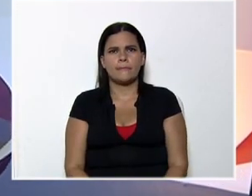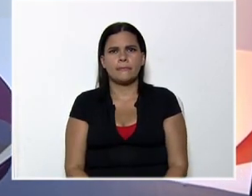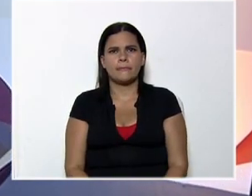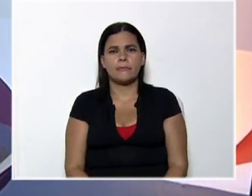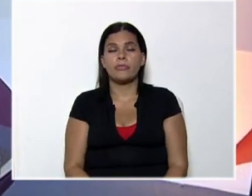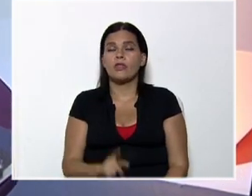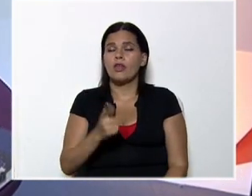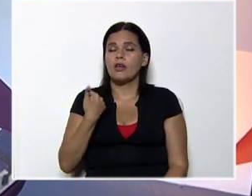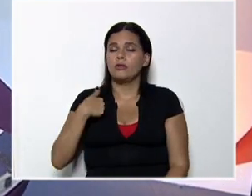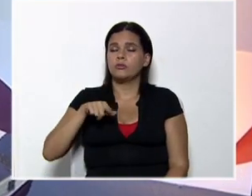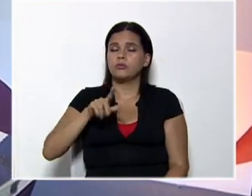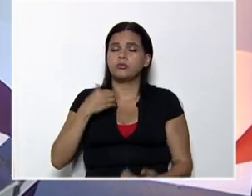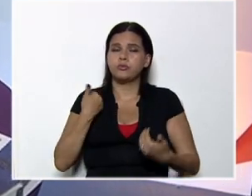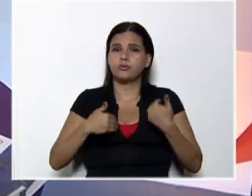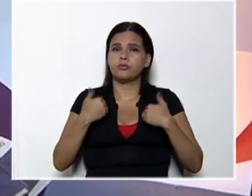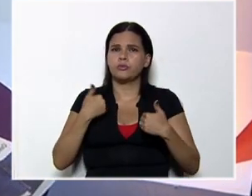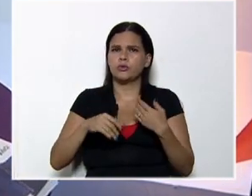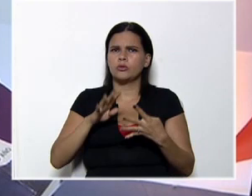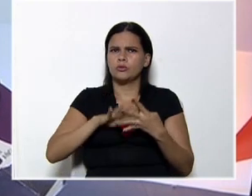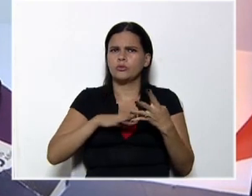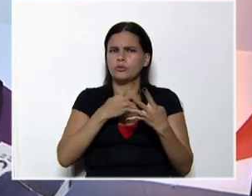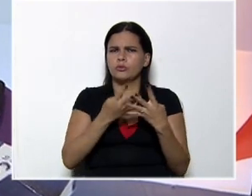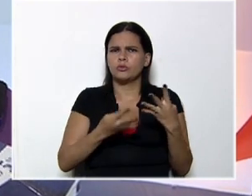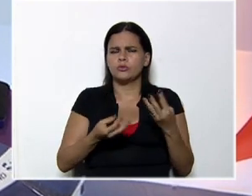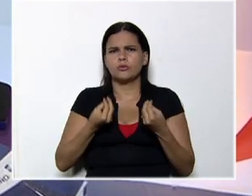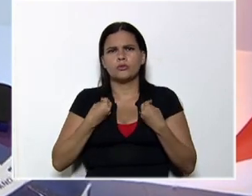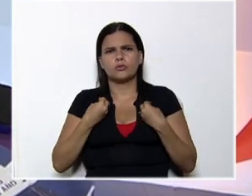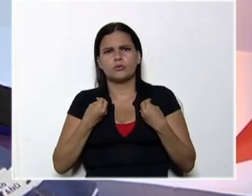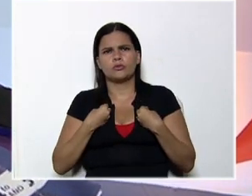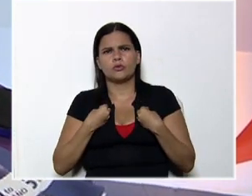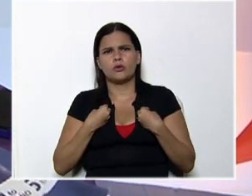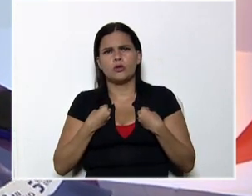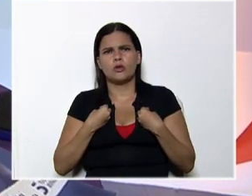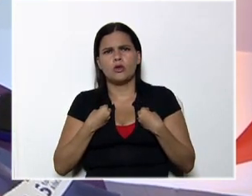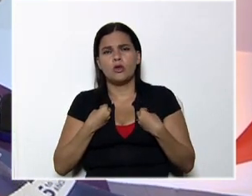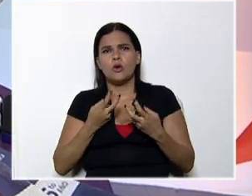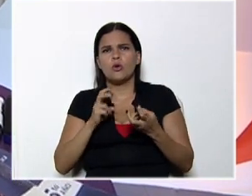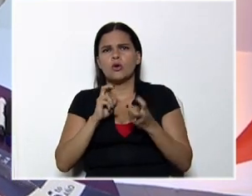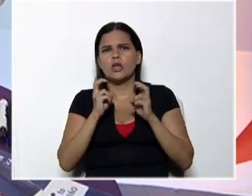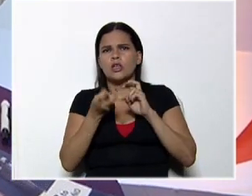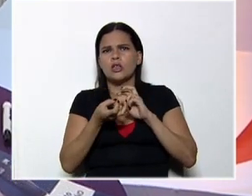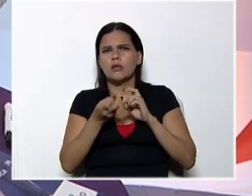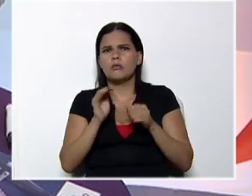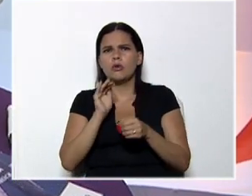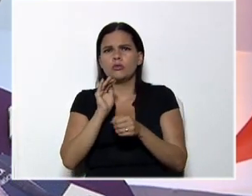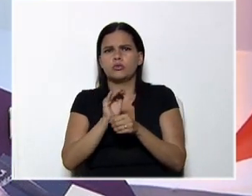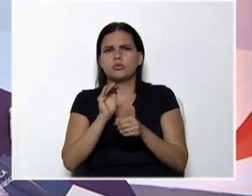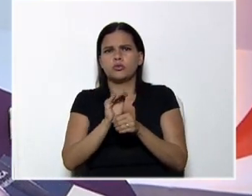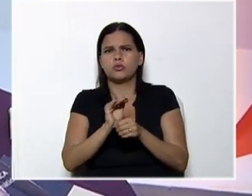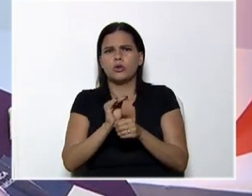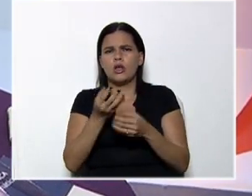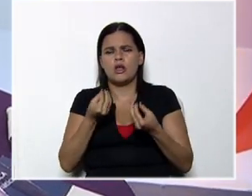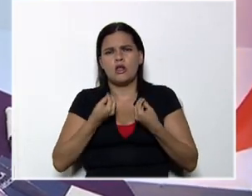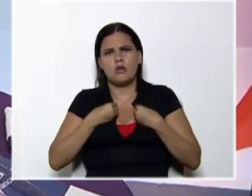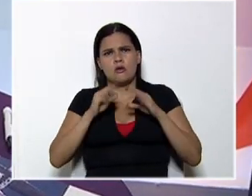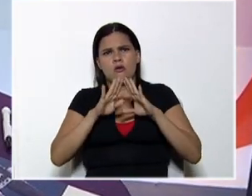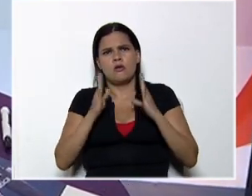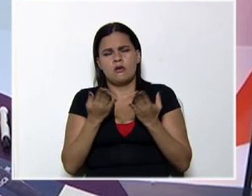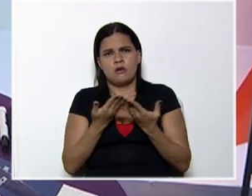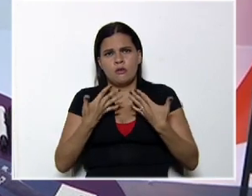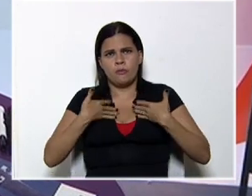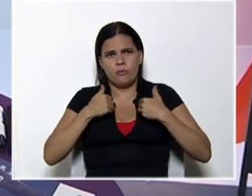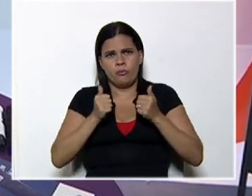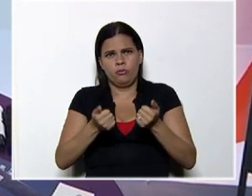este miércoles de Matemática para la Vida con el tema indispensable, preservación de la vida en el planeta, salud y vivir bien. Y el